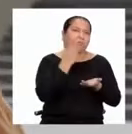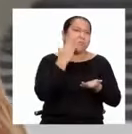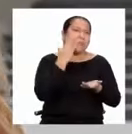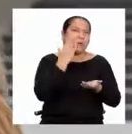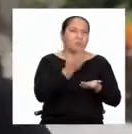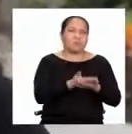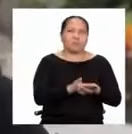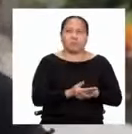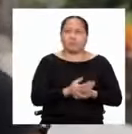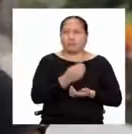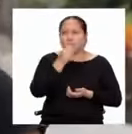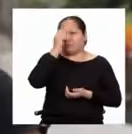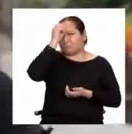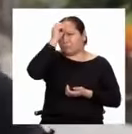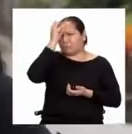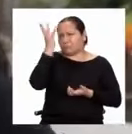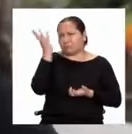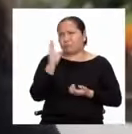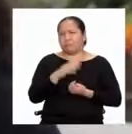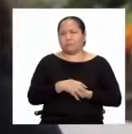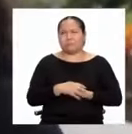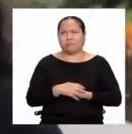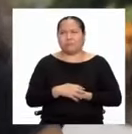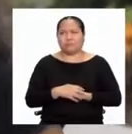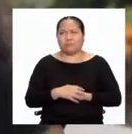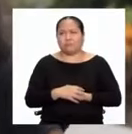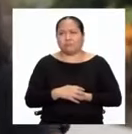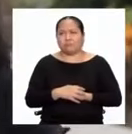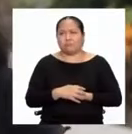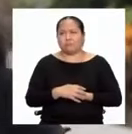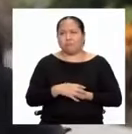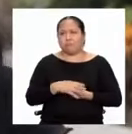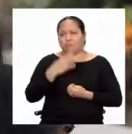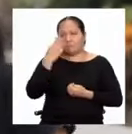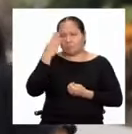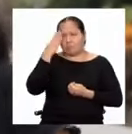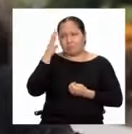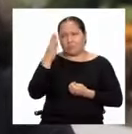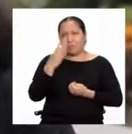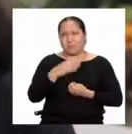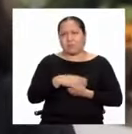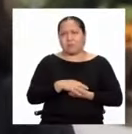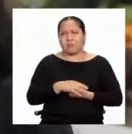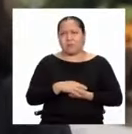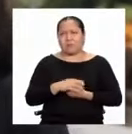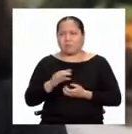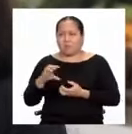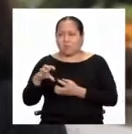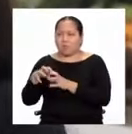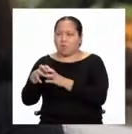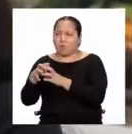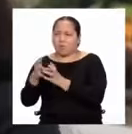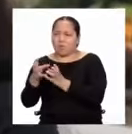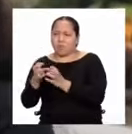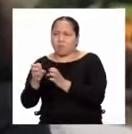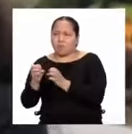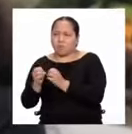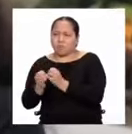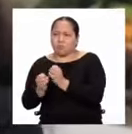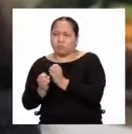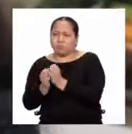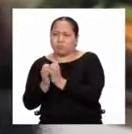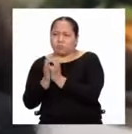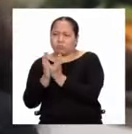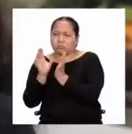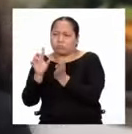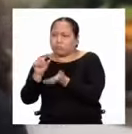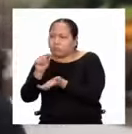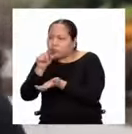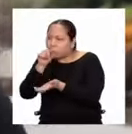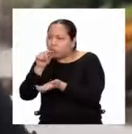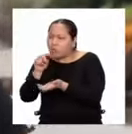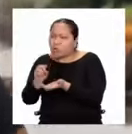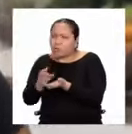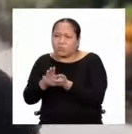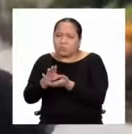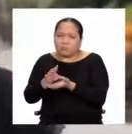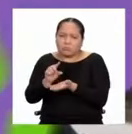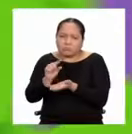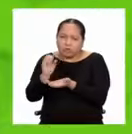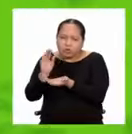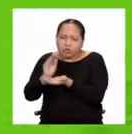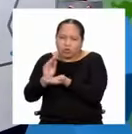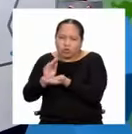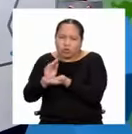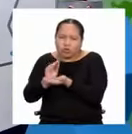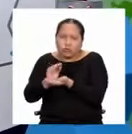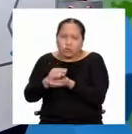lo sé. No sé, se me ocurre que puede que primero se haya generado el huevo y luego haya nacido el pollito, la gallina, no sé.